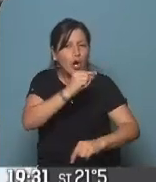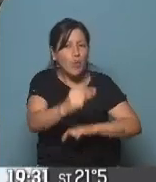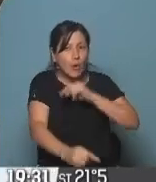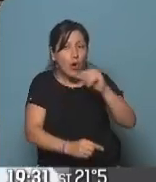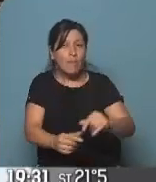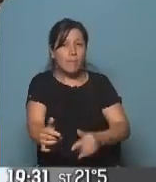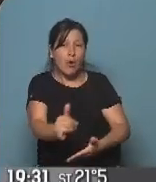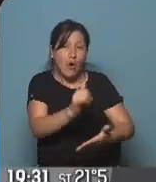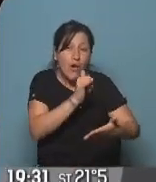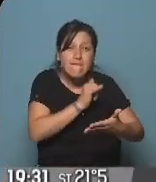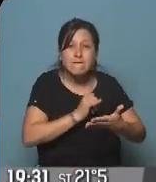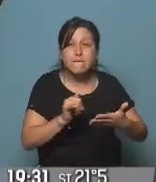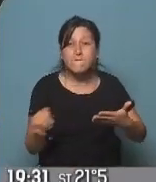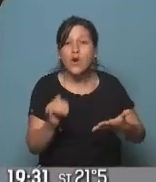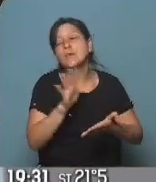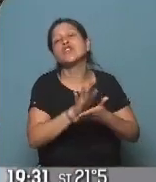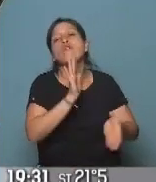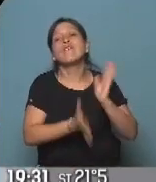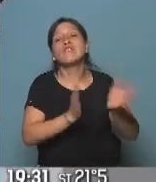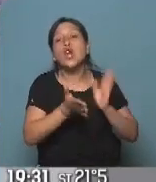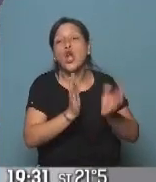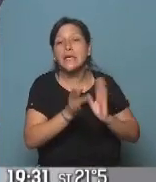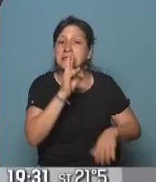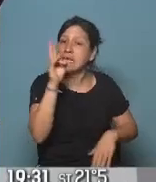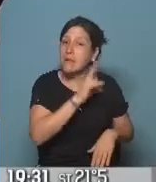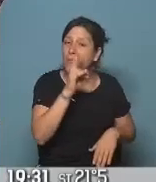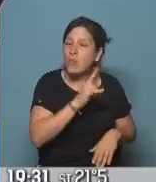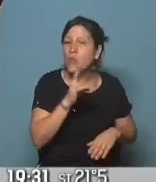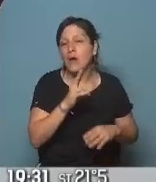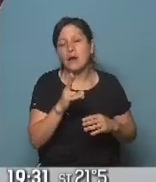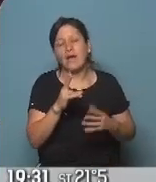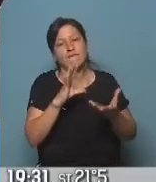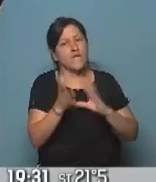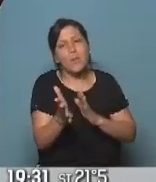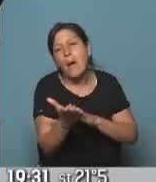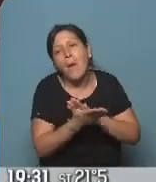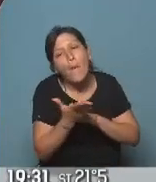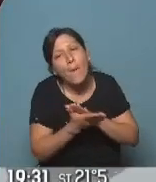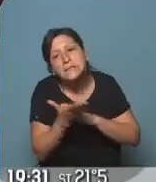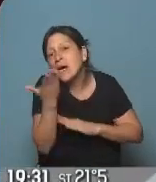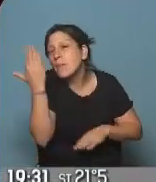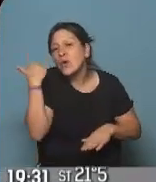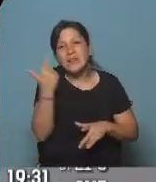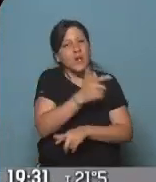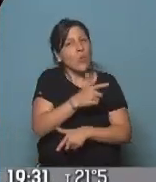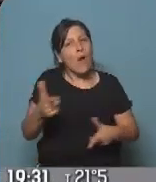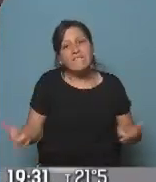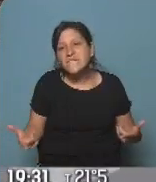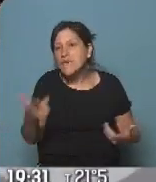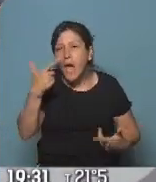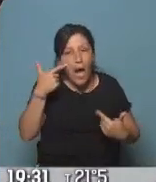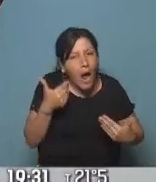pioneras en esta temática de manera muy artesanal porque en ese momento no existía ninguna estadística